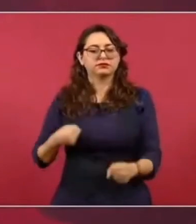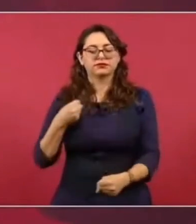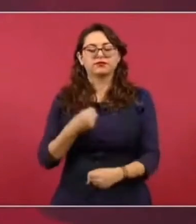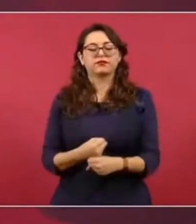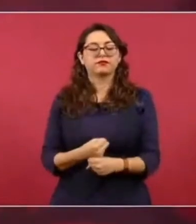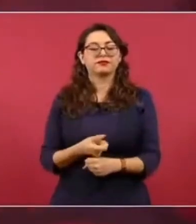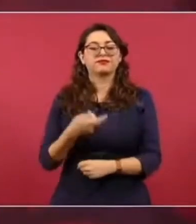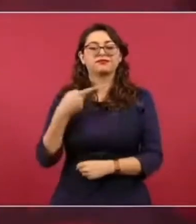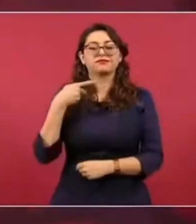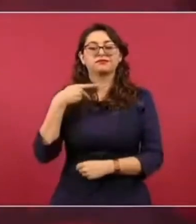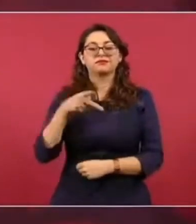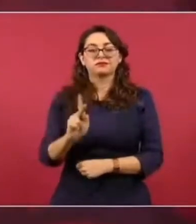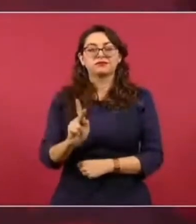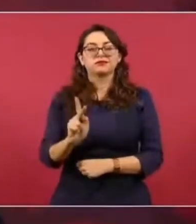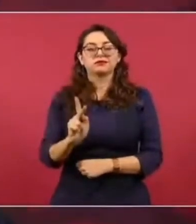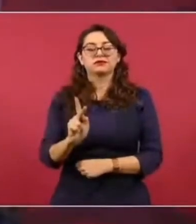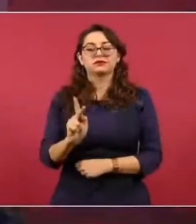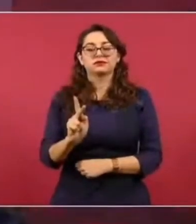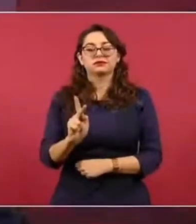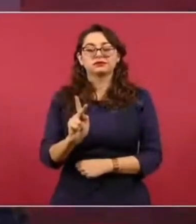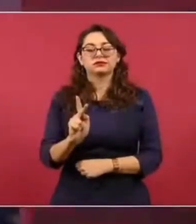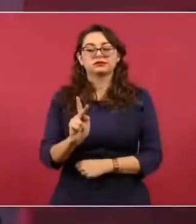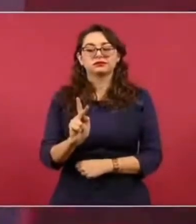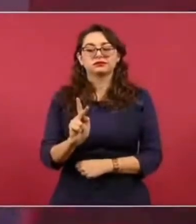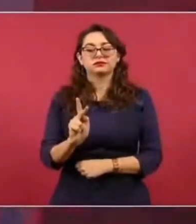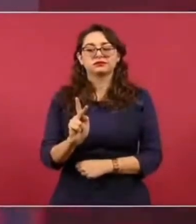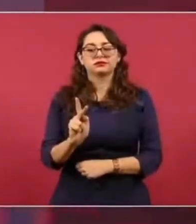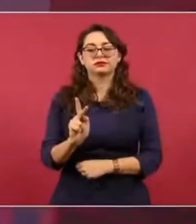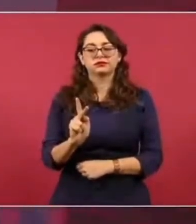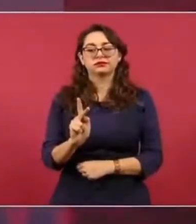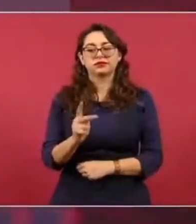el que el gobierno